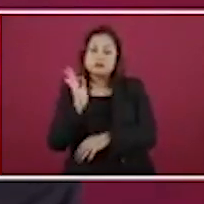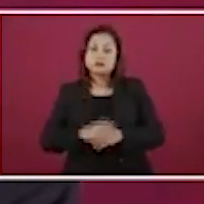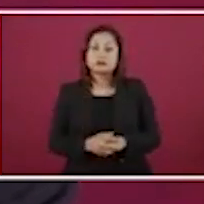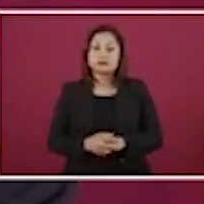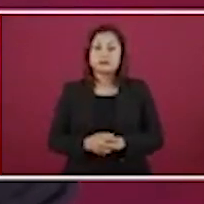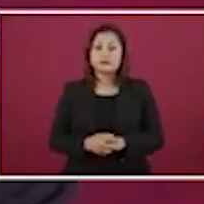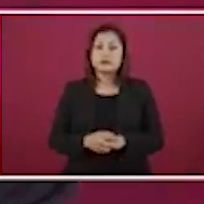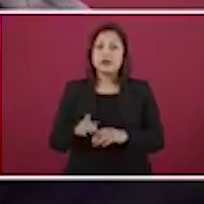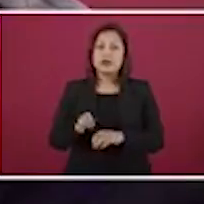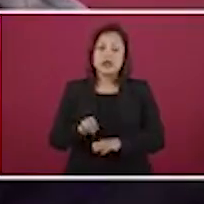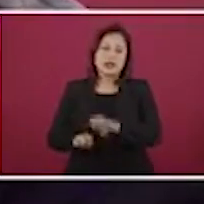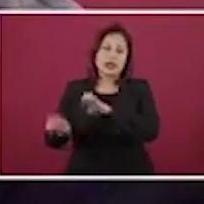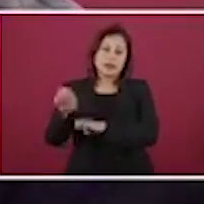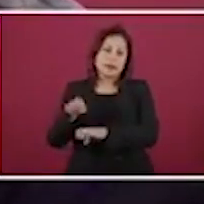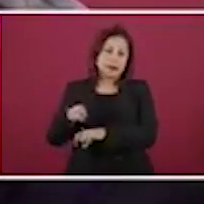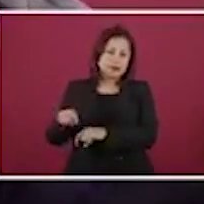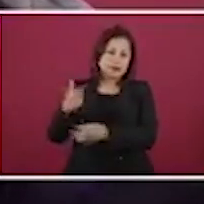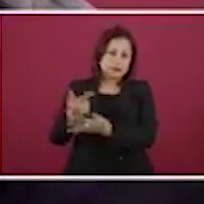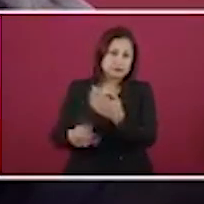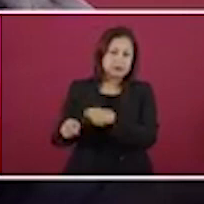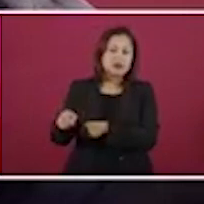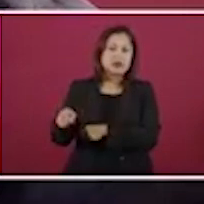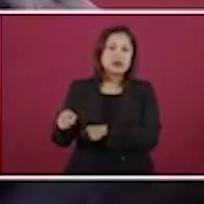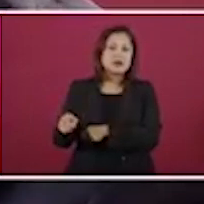estas de las tres, que